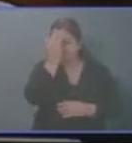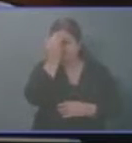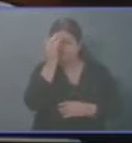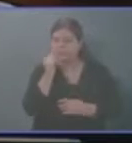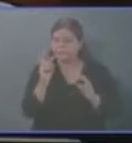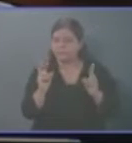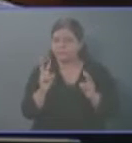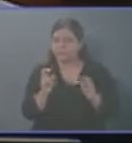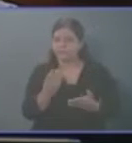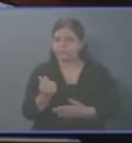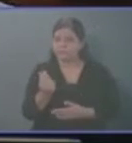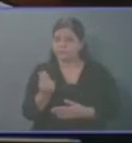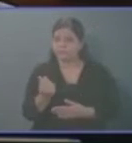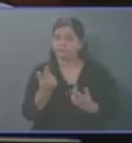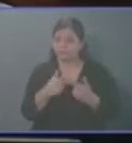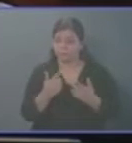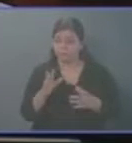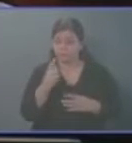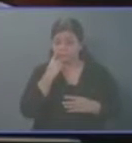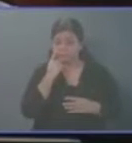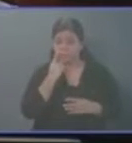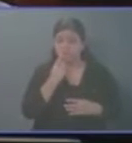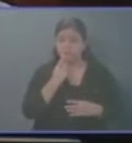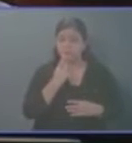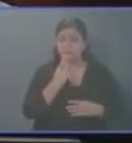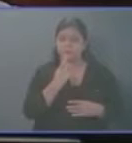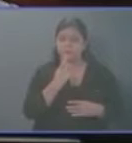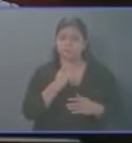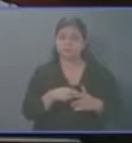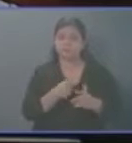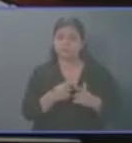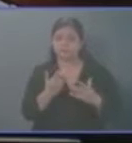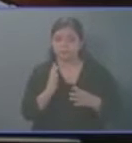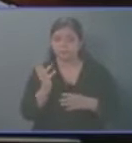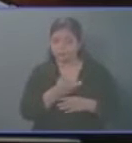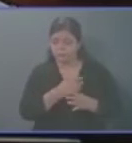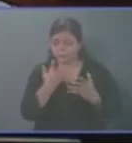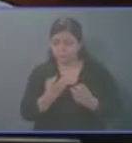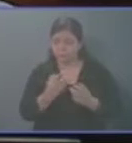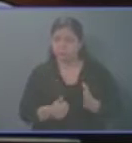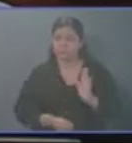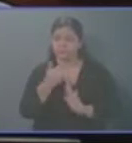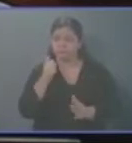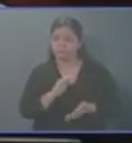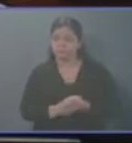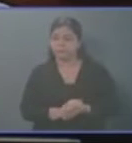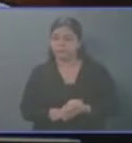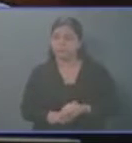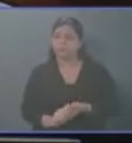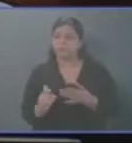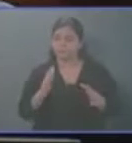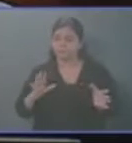la parte económica y ya se está empezando a sentir. Yo creo que debemos de ser conscientes en